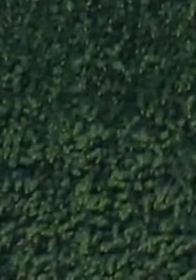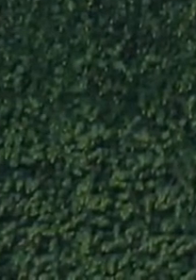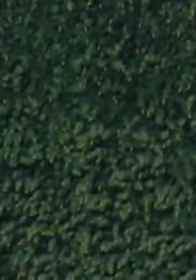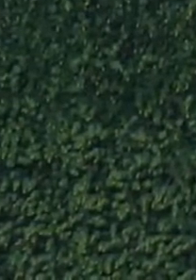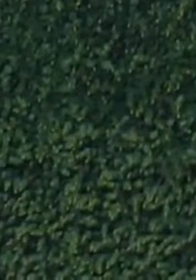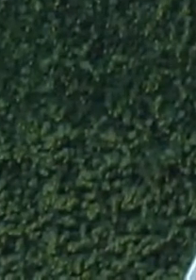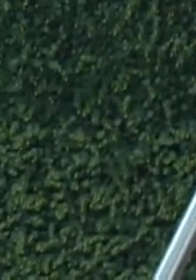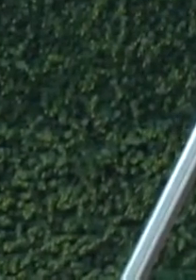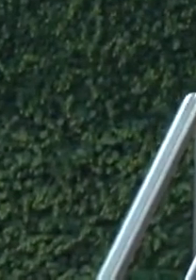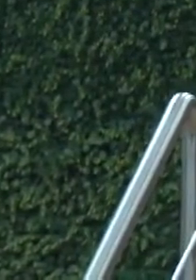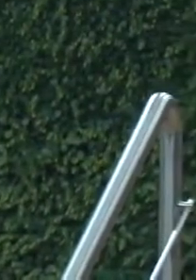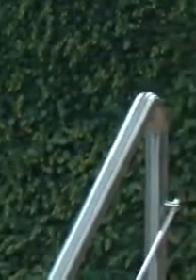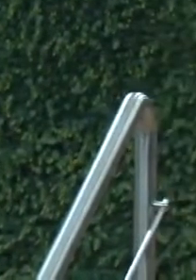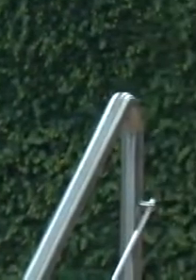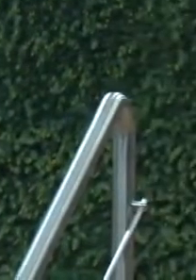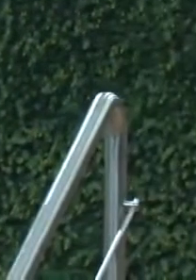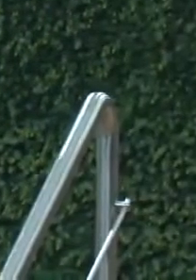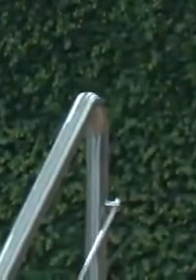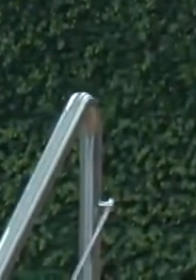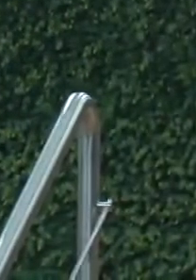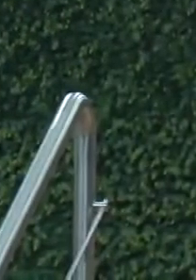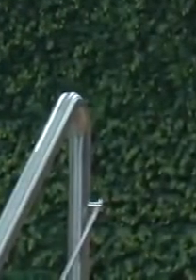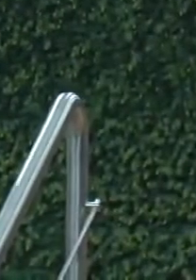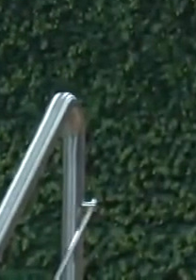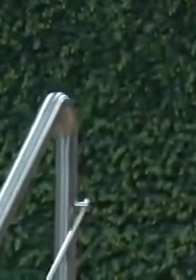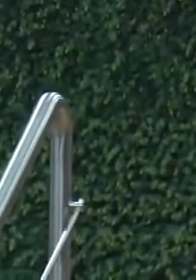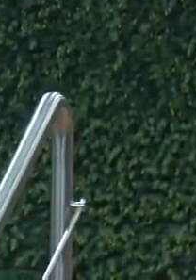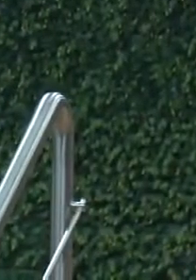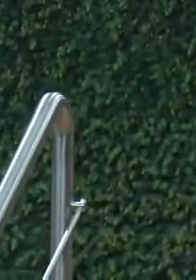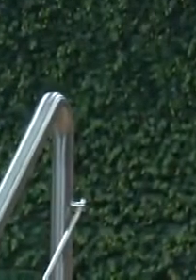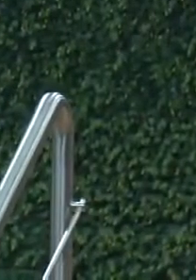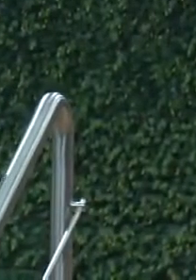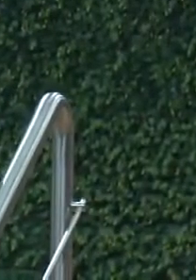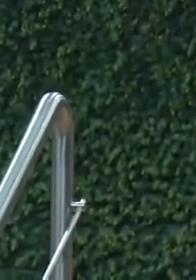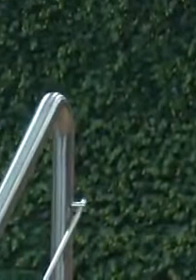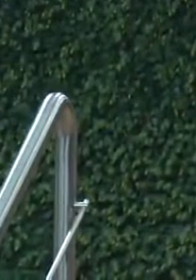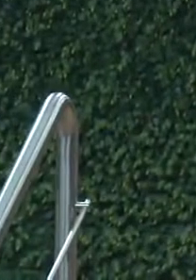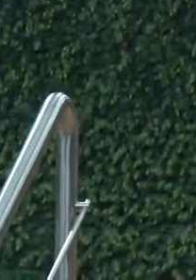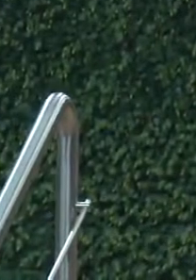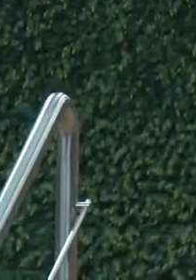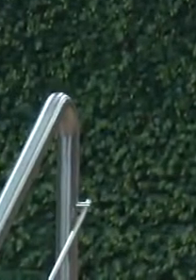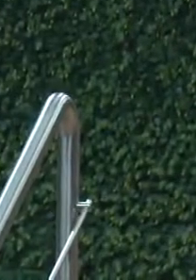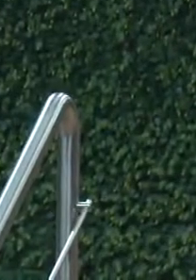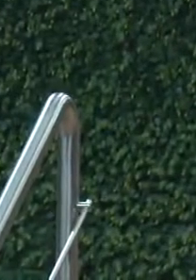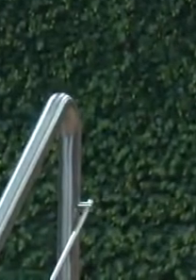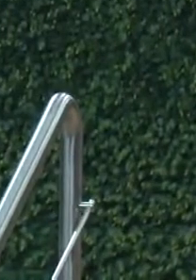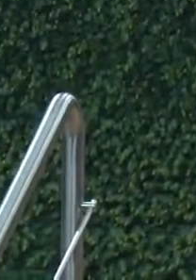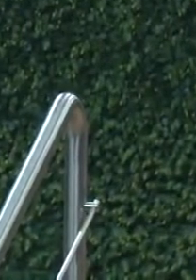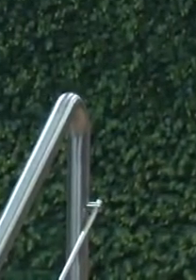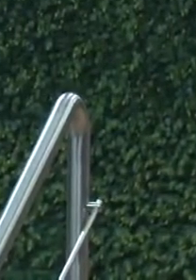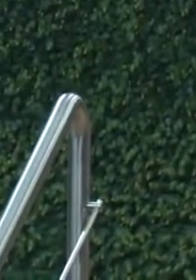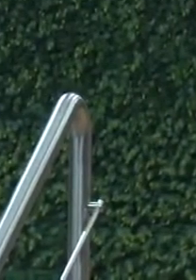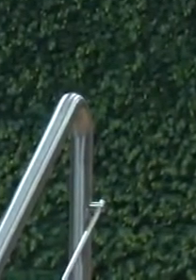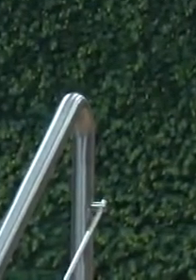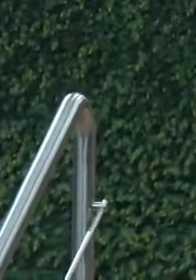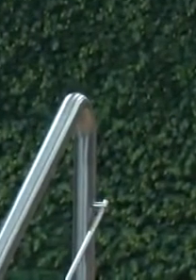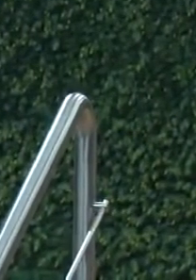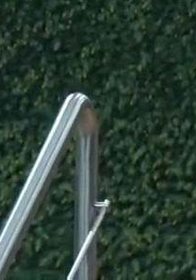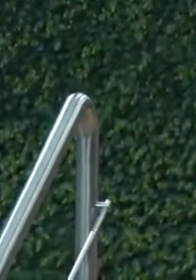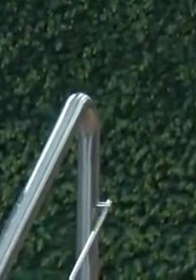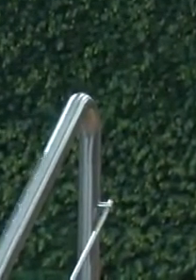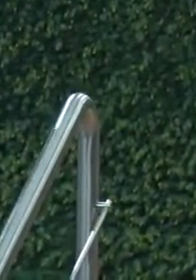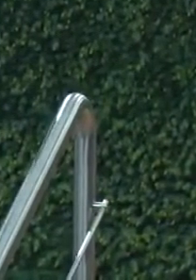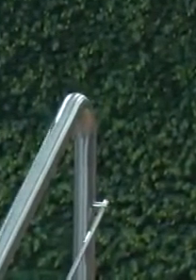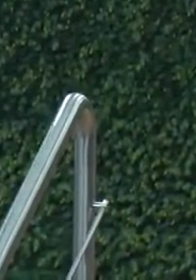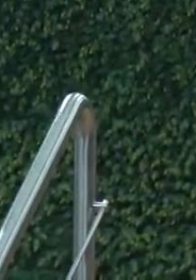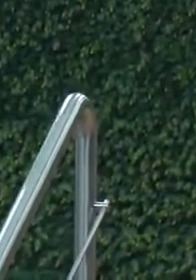no es un juego, hermano. Ayúdeme a predicar y dígale, usted está destinado para hacer cosas buenas. Muy